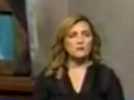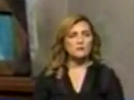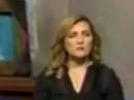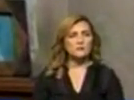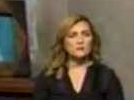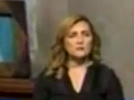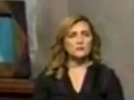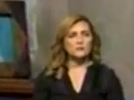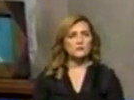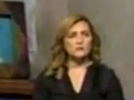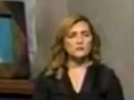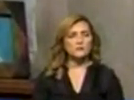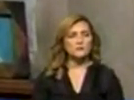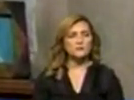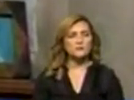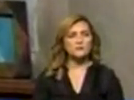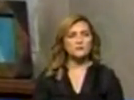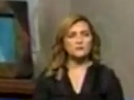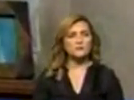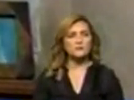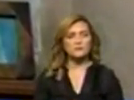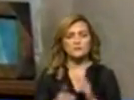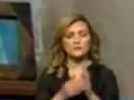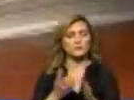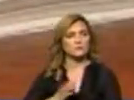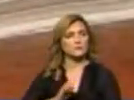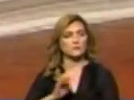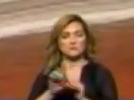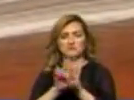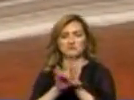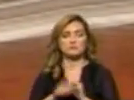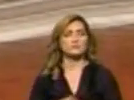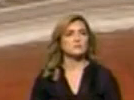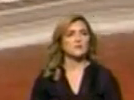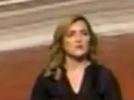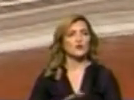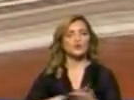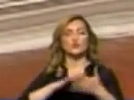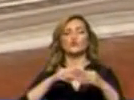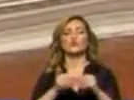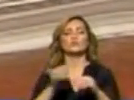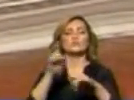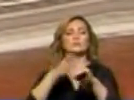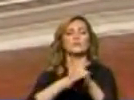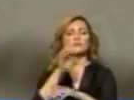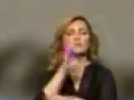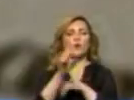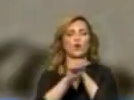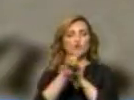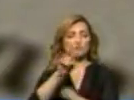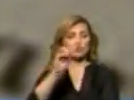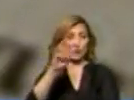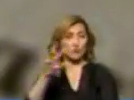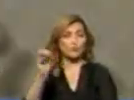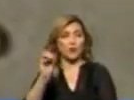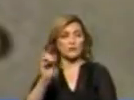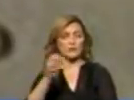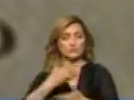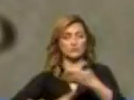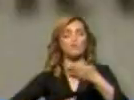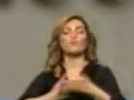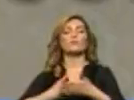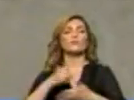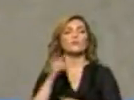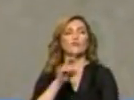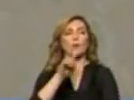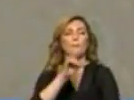flagrante a la ética y por supuesto a la ley. La aparente solución llegó en enero del 2020 a través de este oficio.